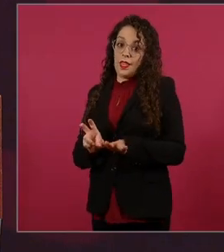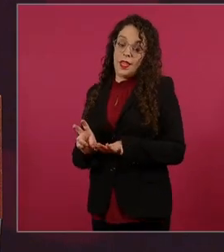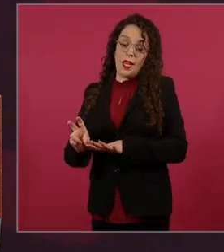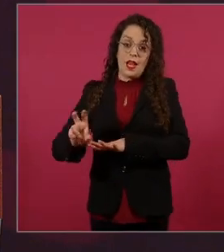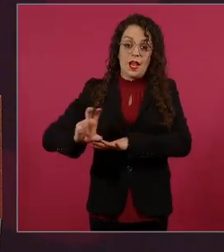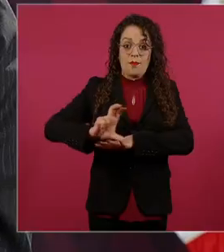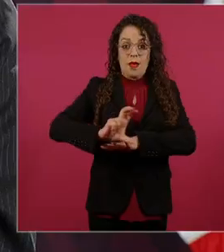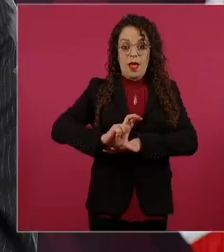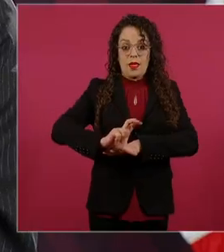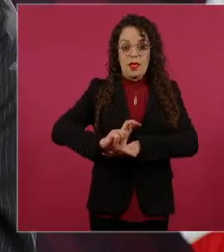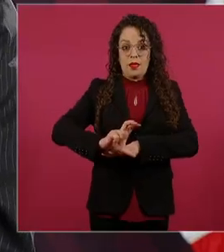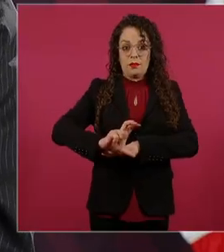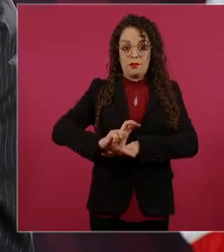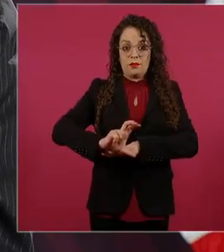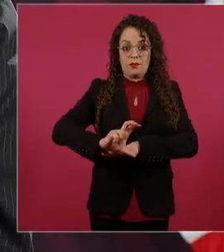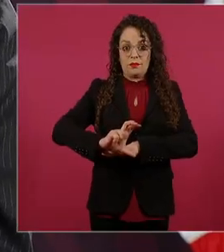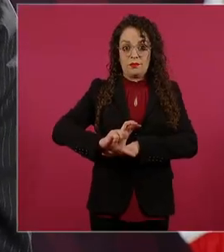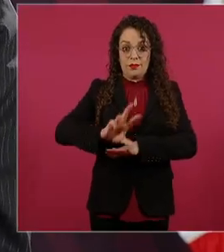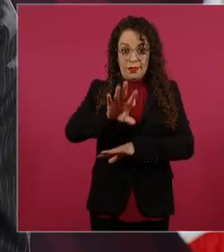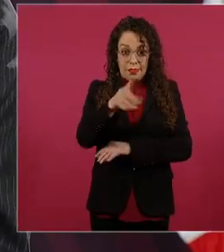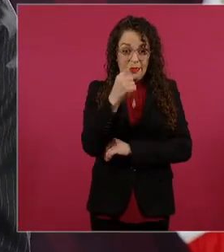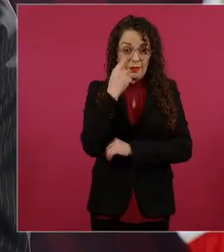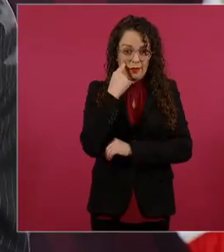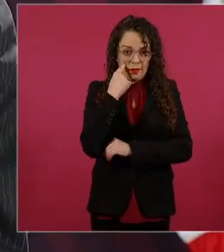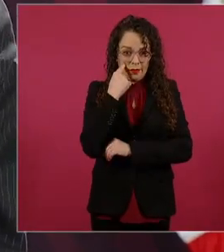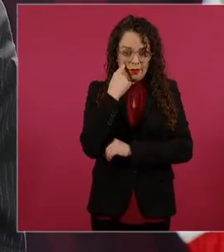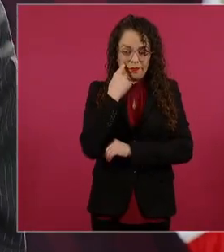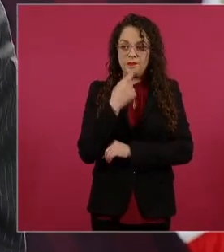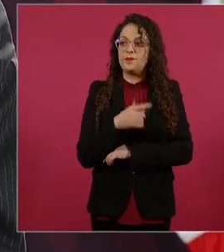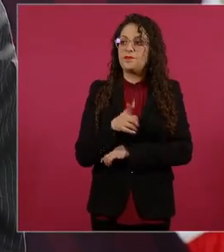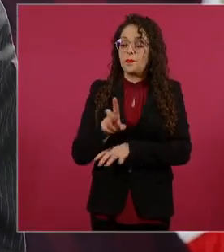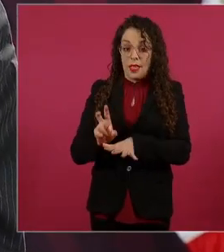viene el huracán fíjense nuestros adversarios